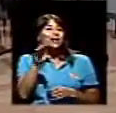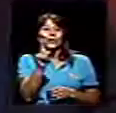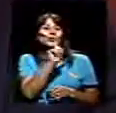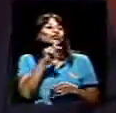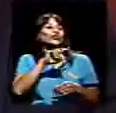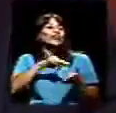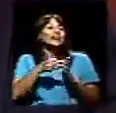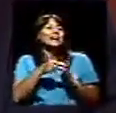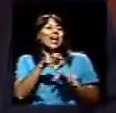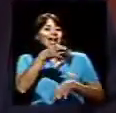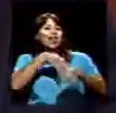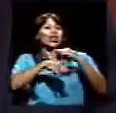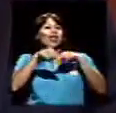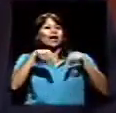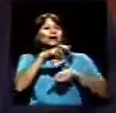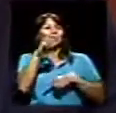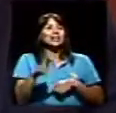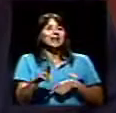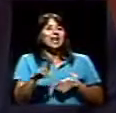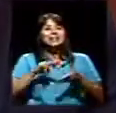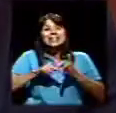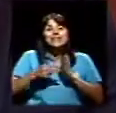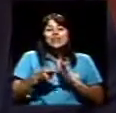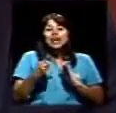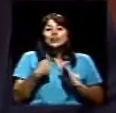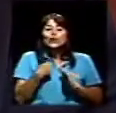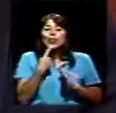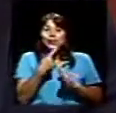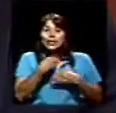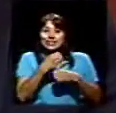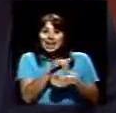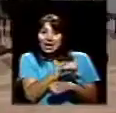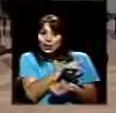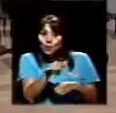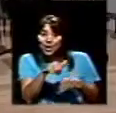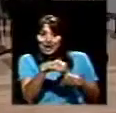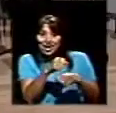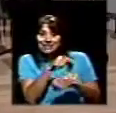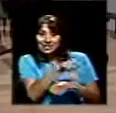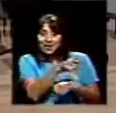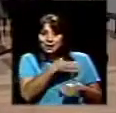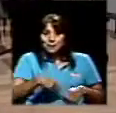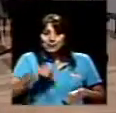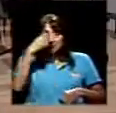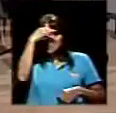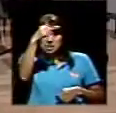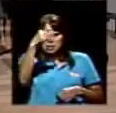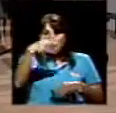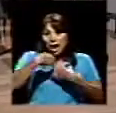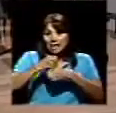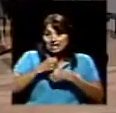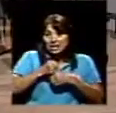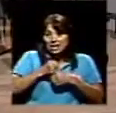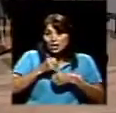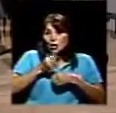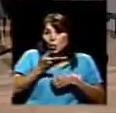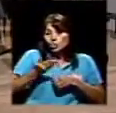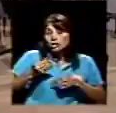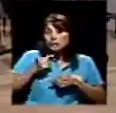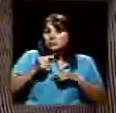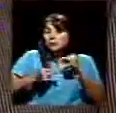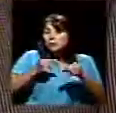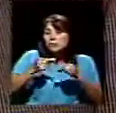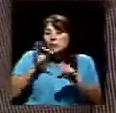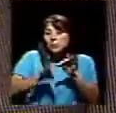ir a un grupo pequeñito de cosas y buscar consensos muy grandes. Yo creo que hay que hacer lo posible, el país lo requiere, es